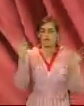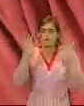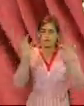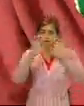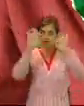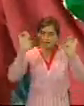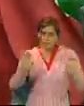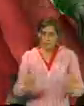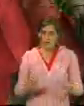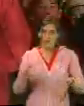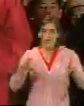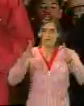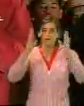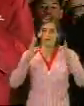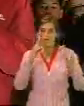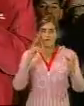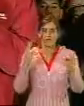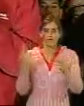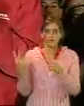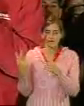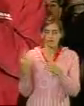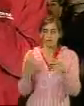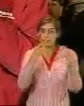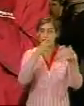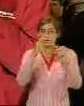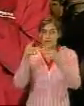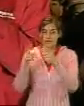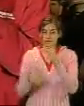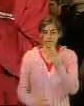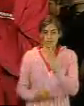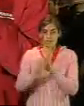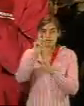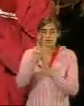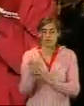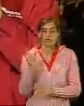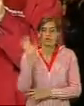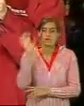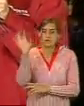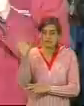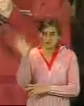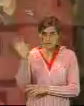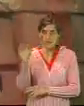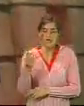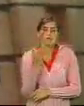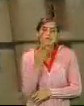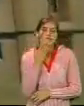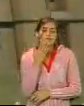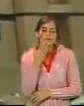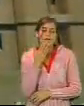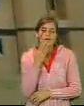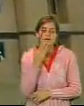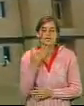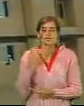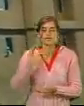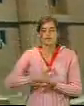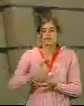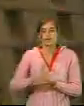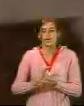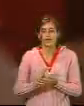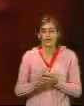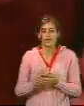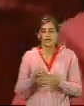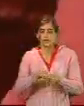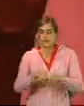de edificios lo vemos aquí en distintos desarrollos en el país, en este caso en la ciudad de San